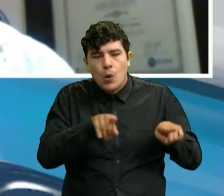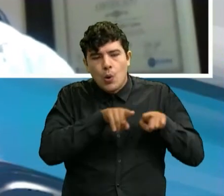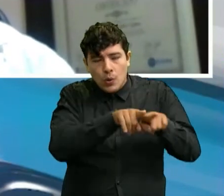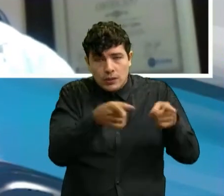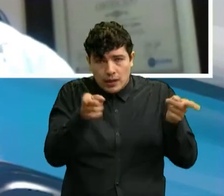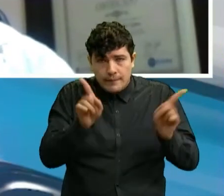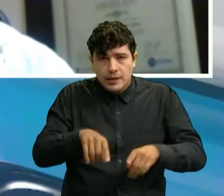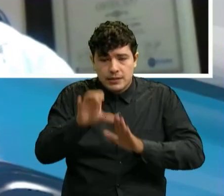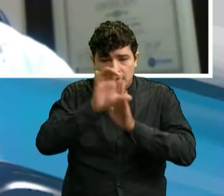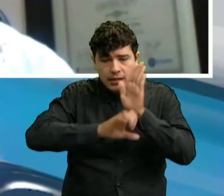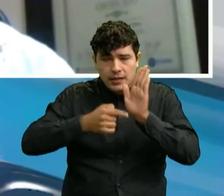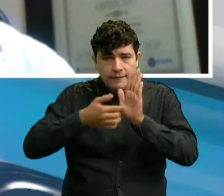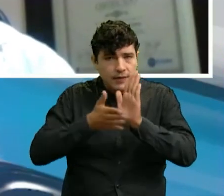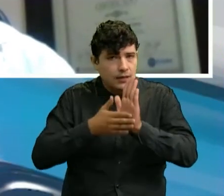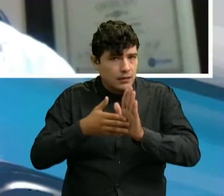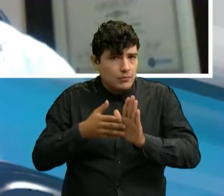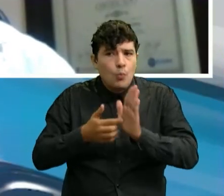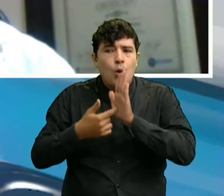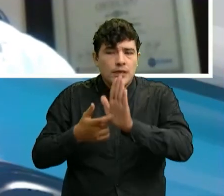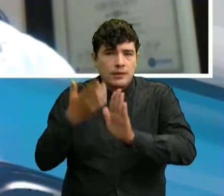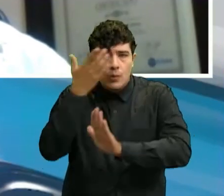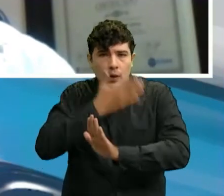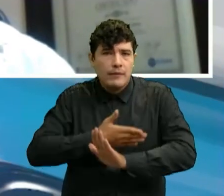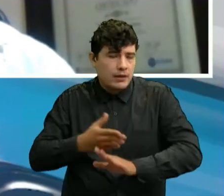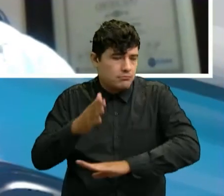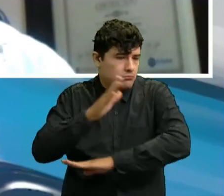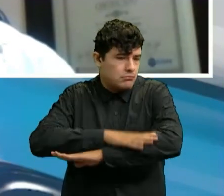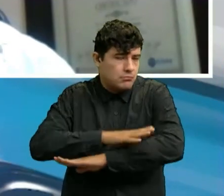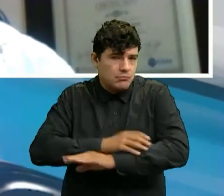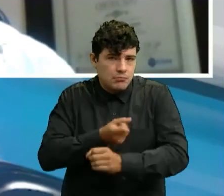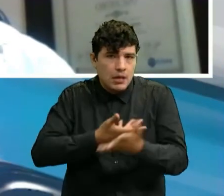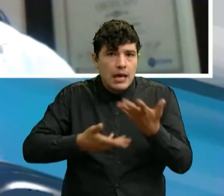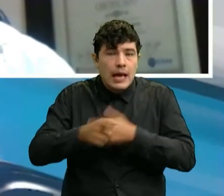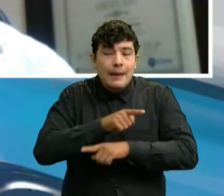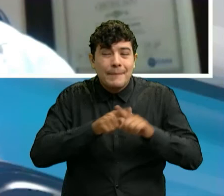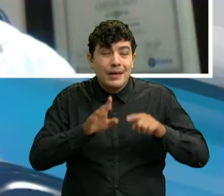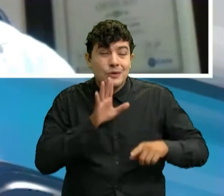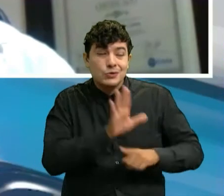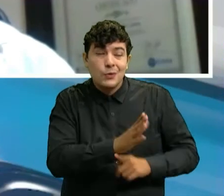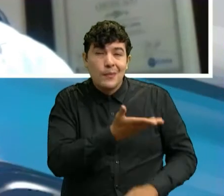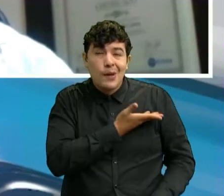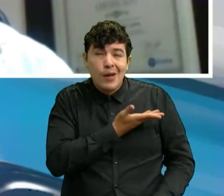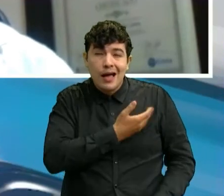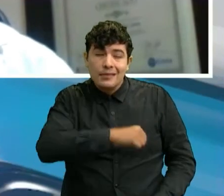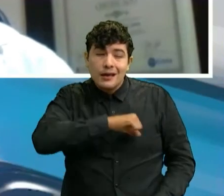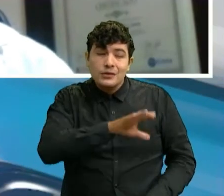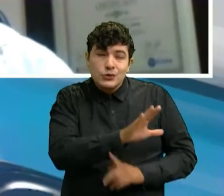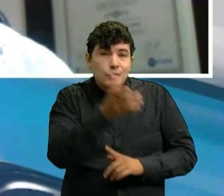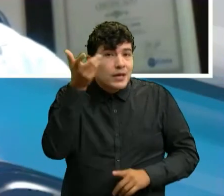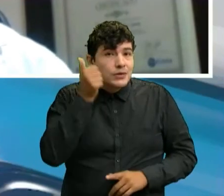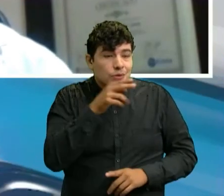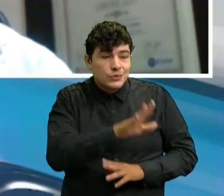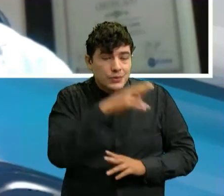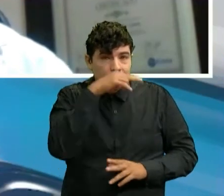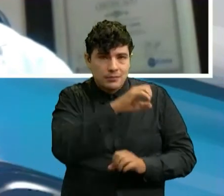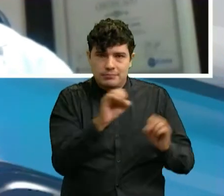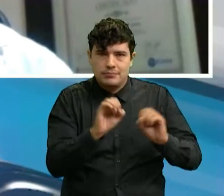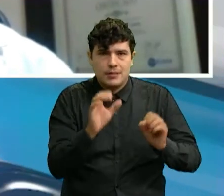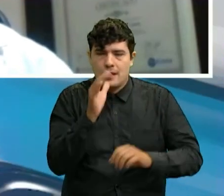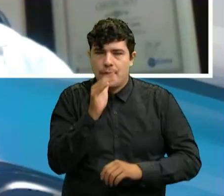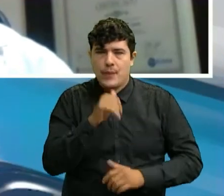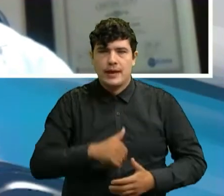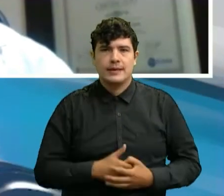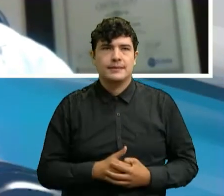acredita la convivencia. Y, pero en este caso, sí, la madre no tiene derecho a la pensión de sobrevivientes.